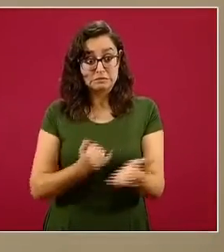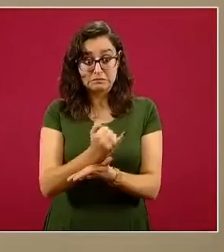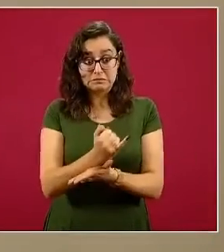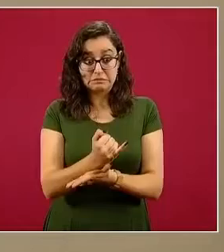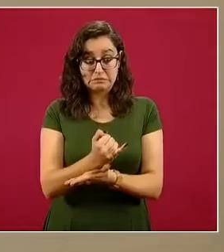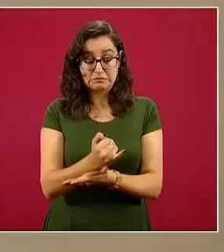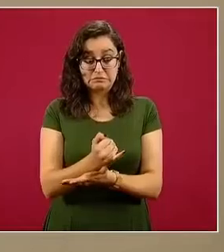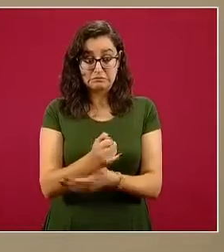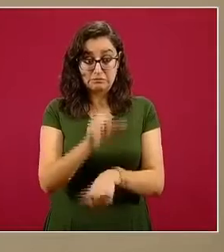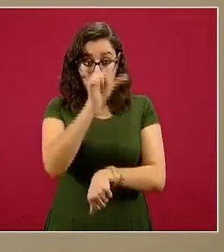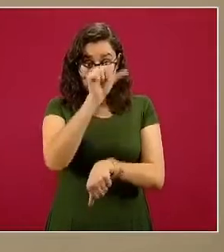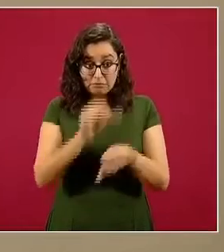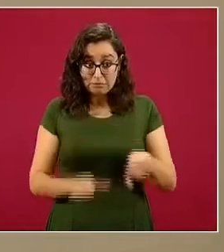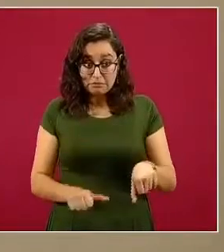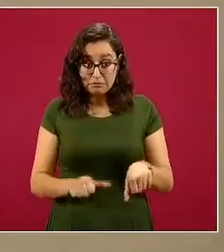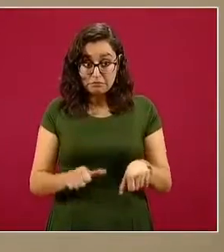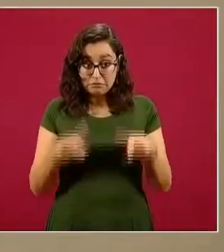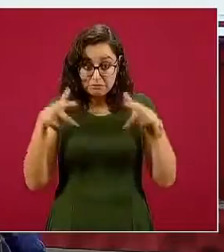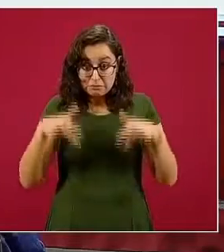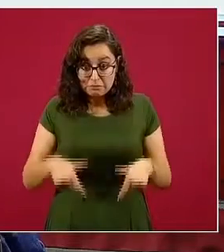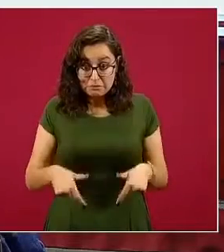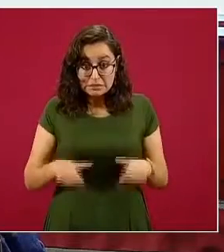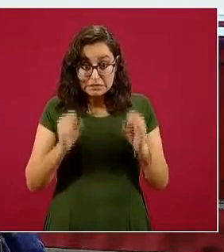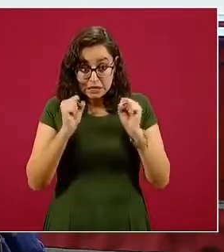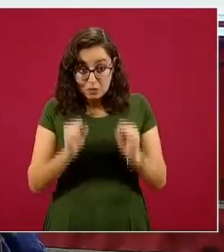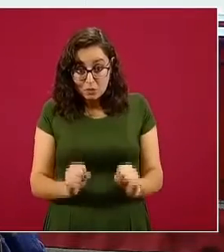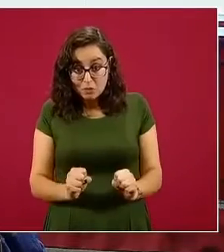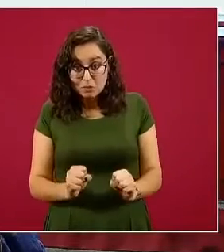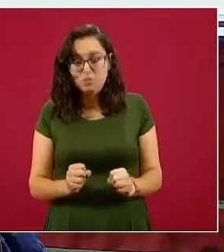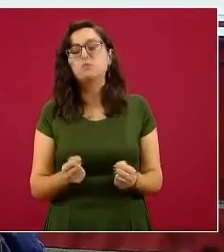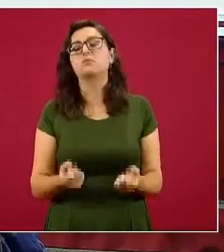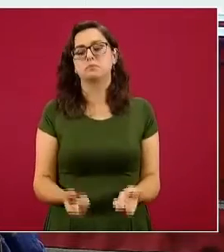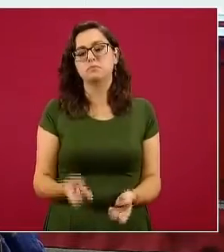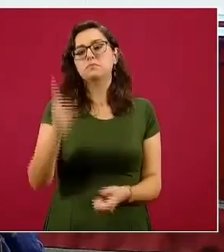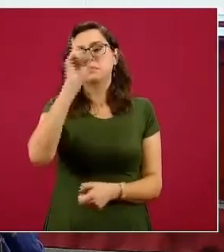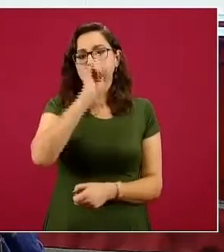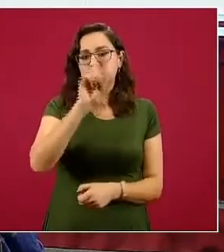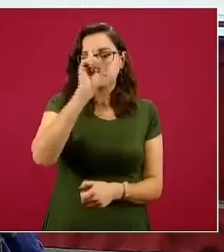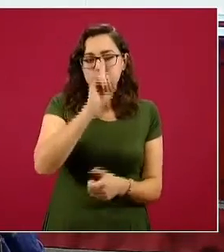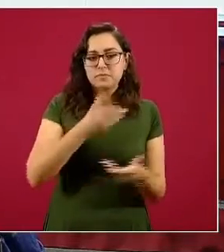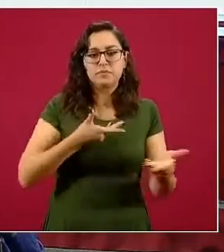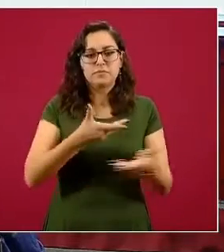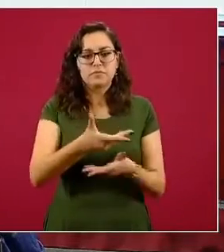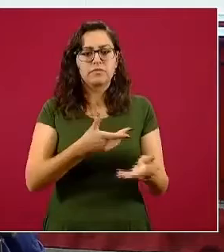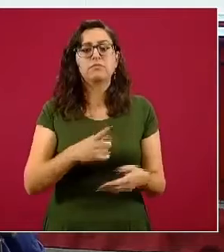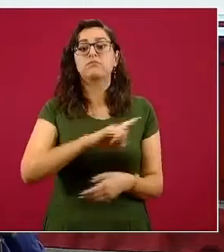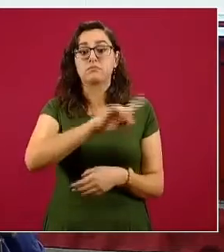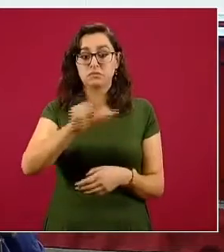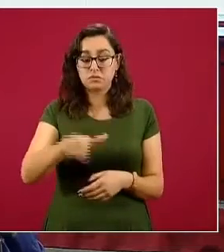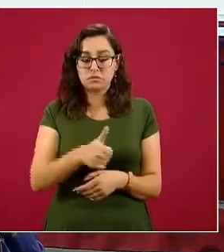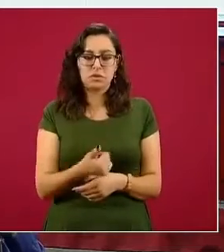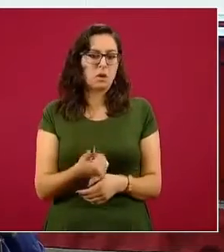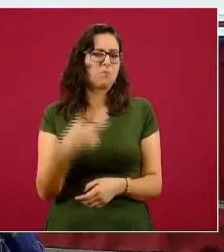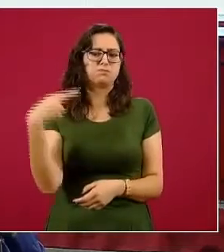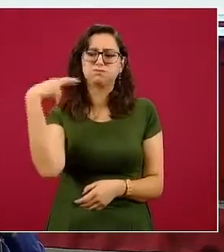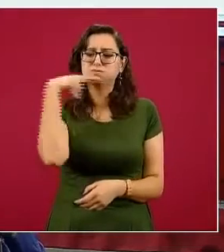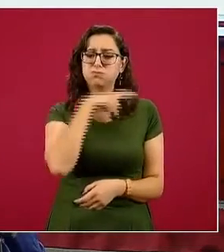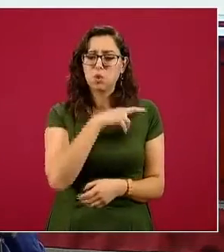de realizarse la vasectomía. El procedimiento es sumamente rápido,